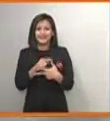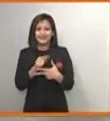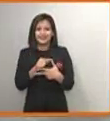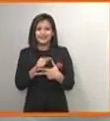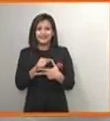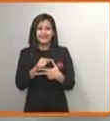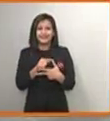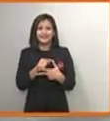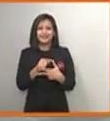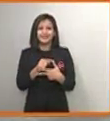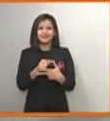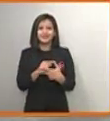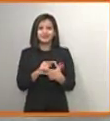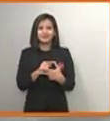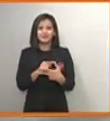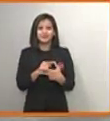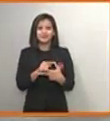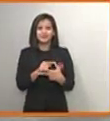es